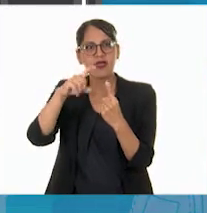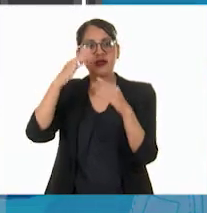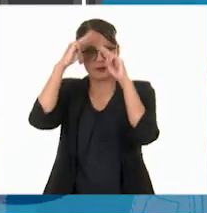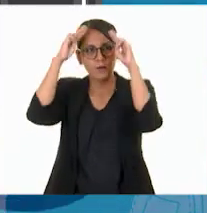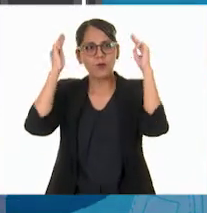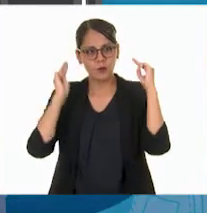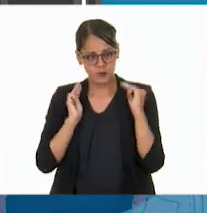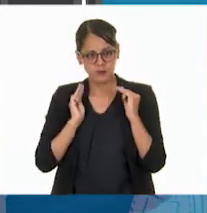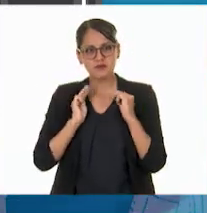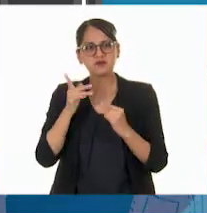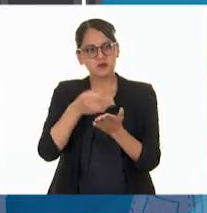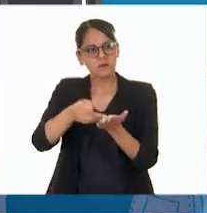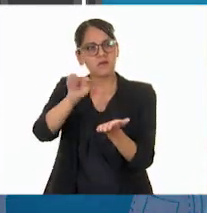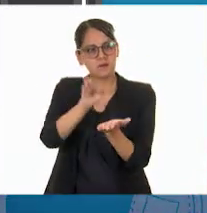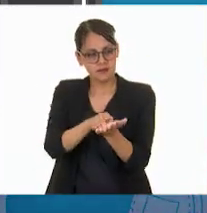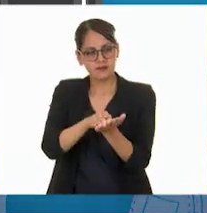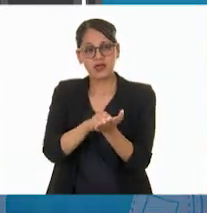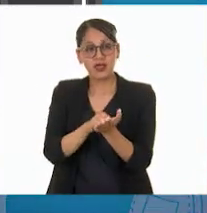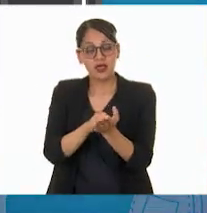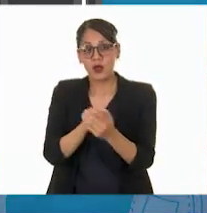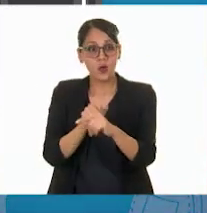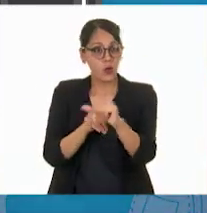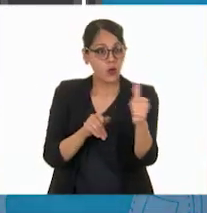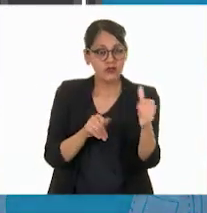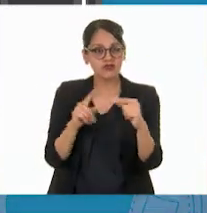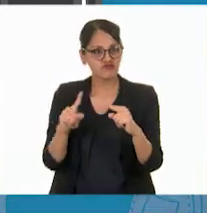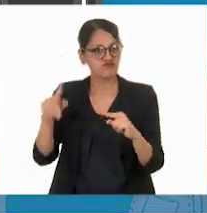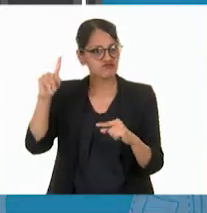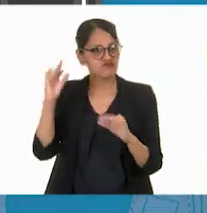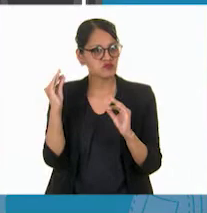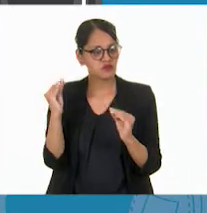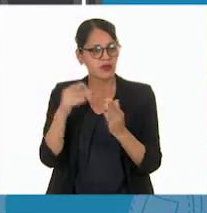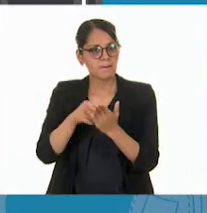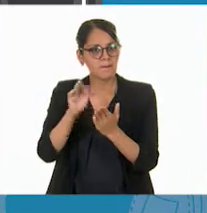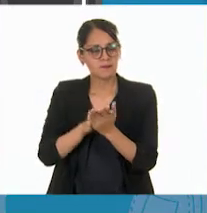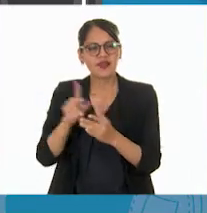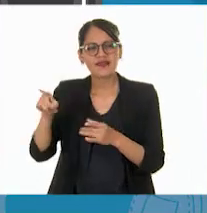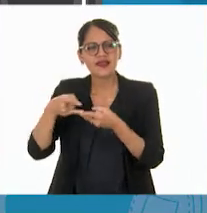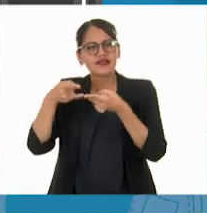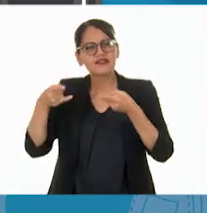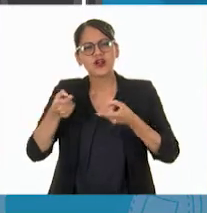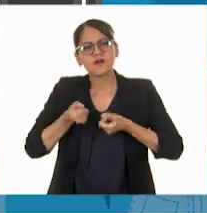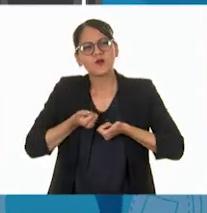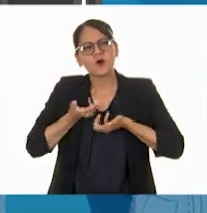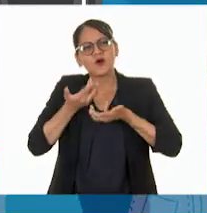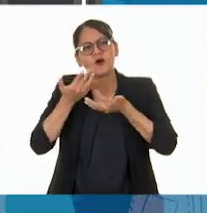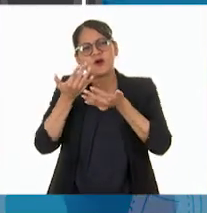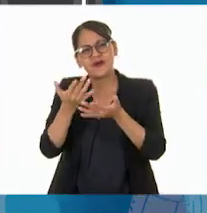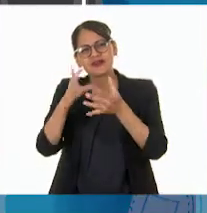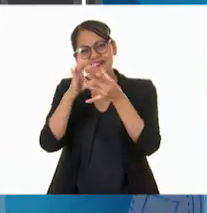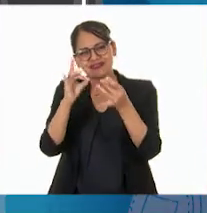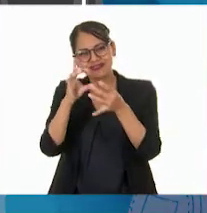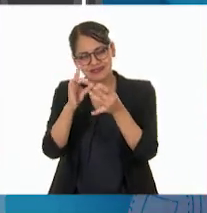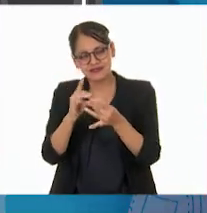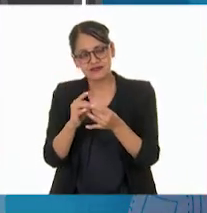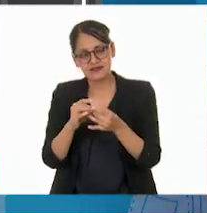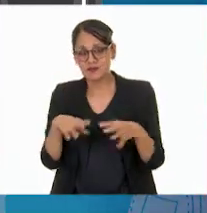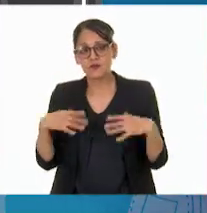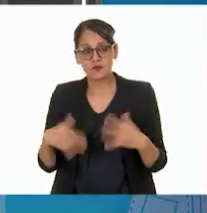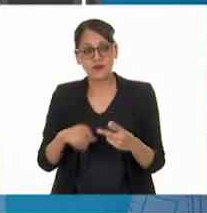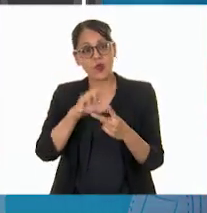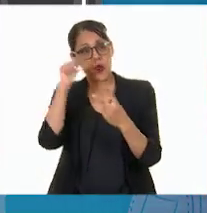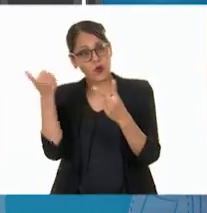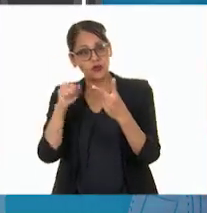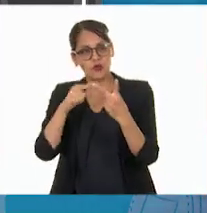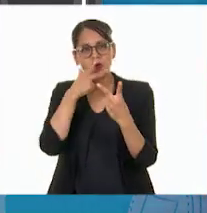una mujer valiente como pocas han existido, que escribió muchas hermosas poesías, entre muchas otras cosas. Y uno